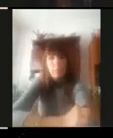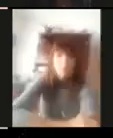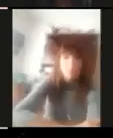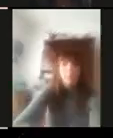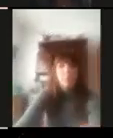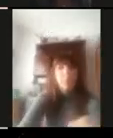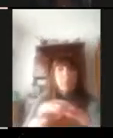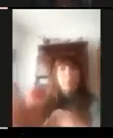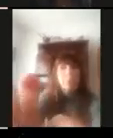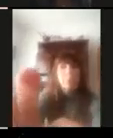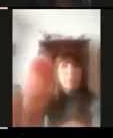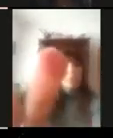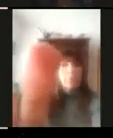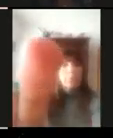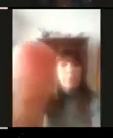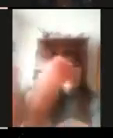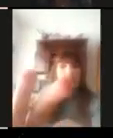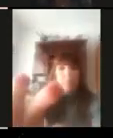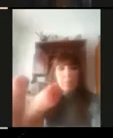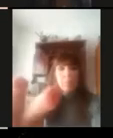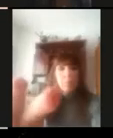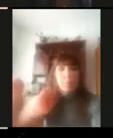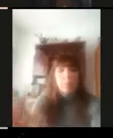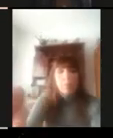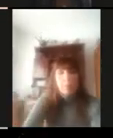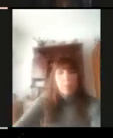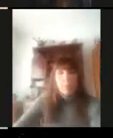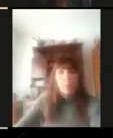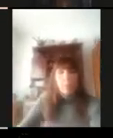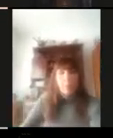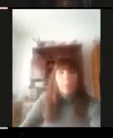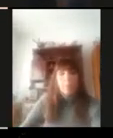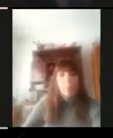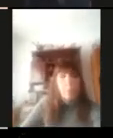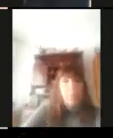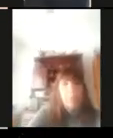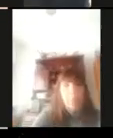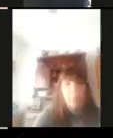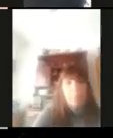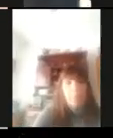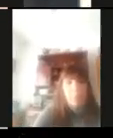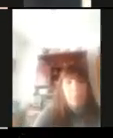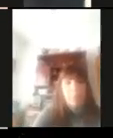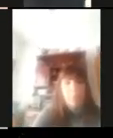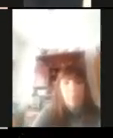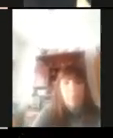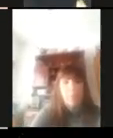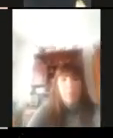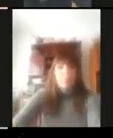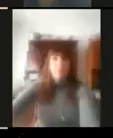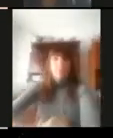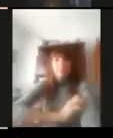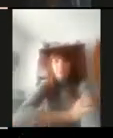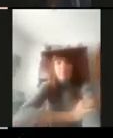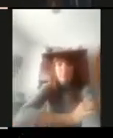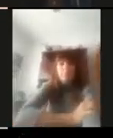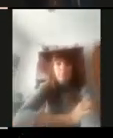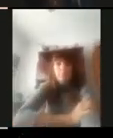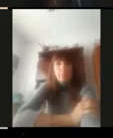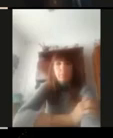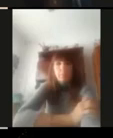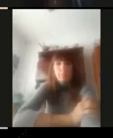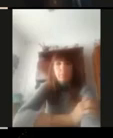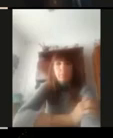periódico una reforma en la reforma en 1893